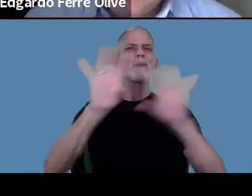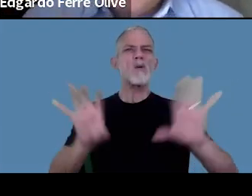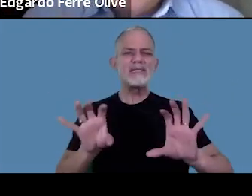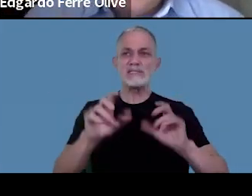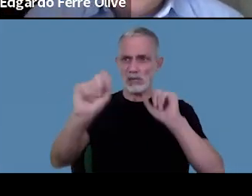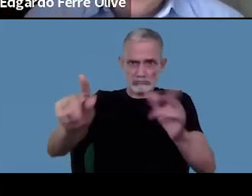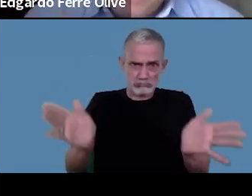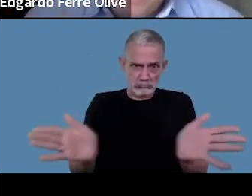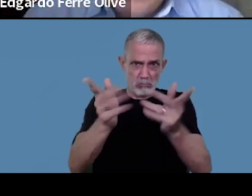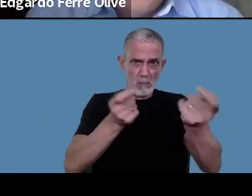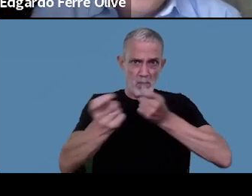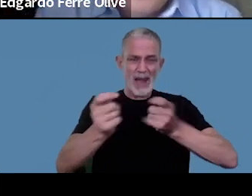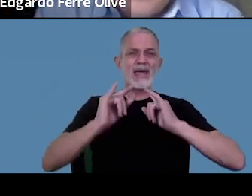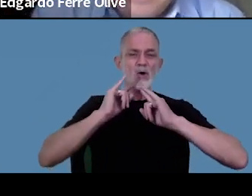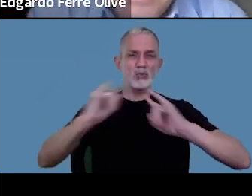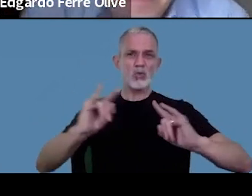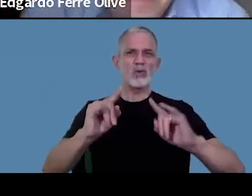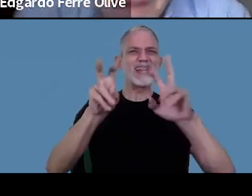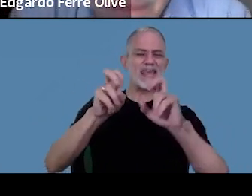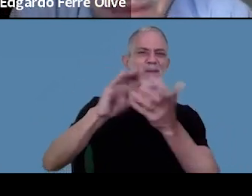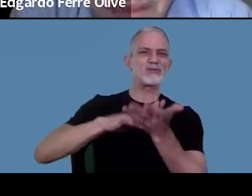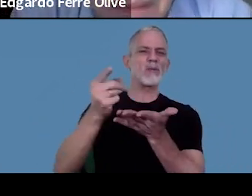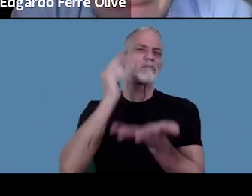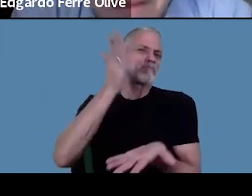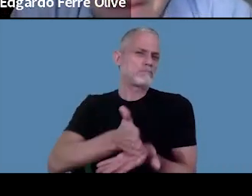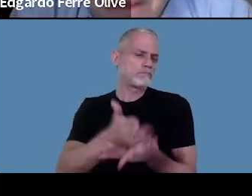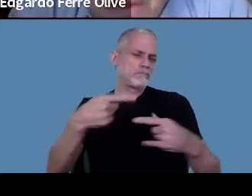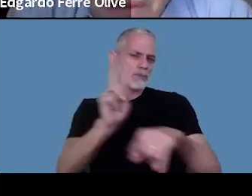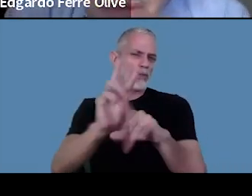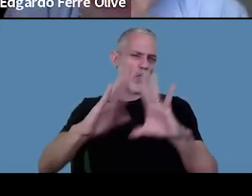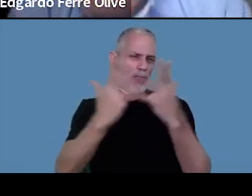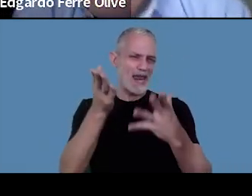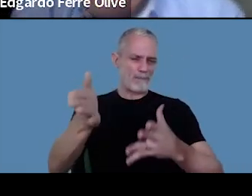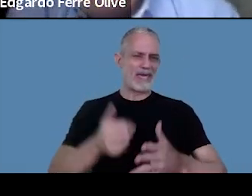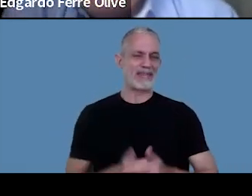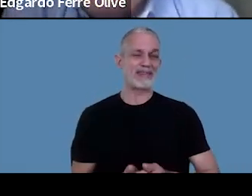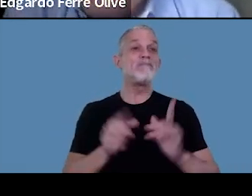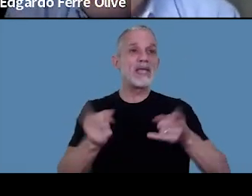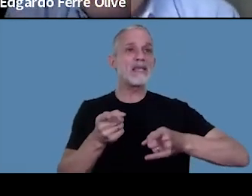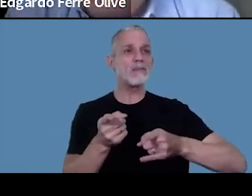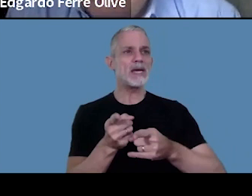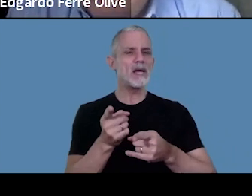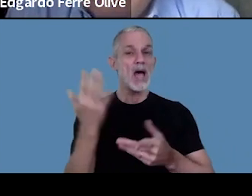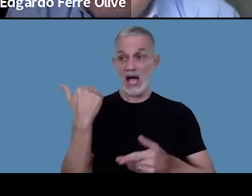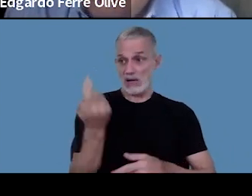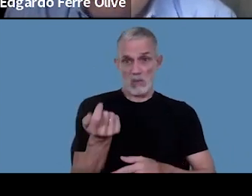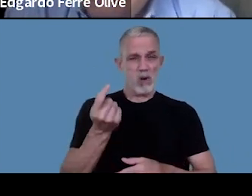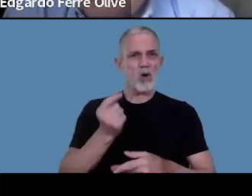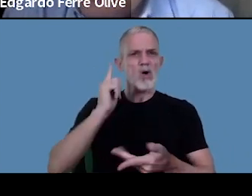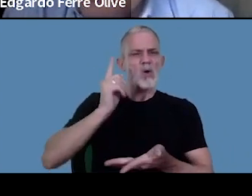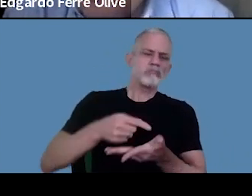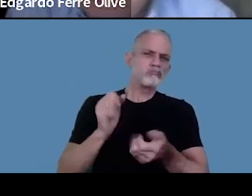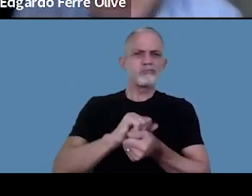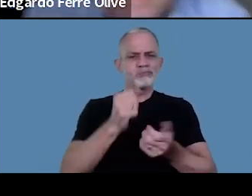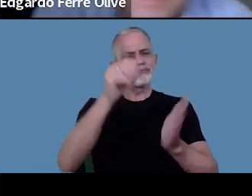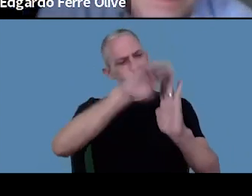provincia, manejar el tema ambiental, y se han dictado últimamente ciertas normas de mitigación y